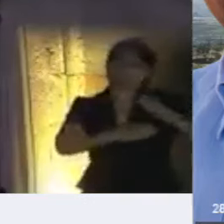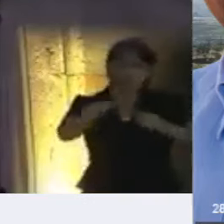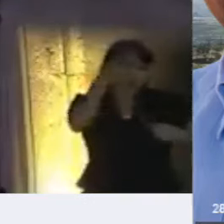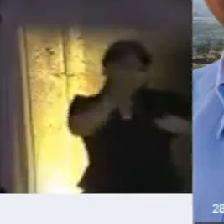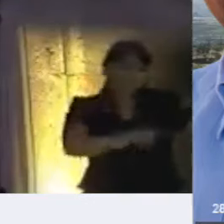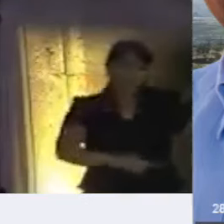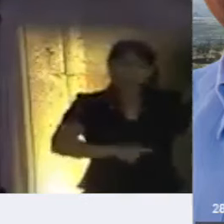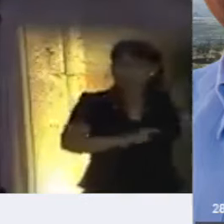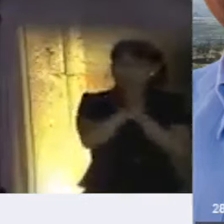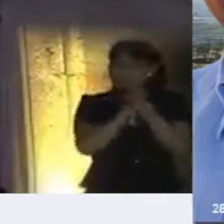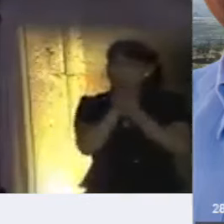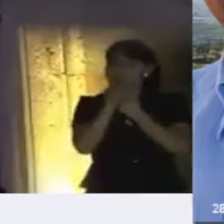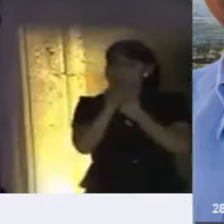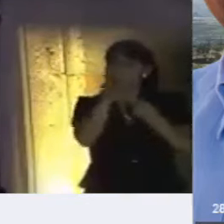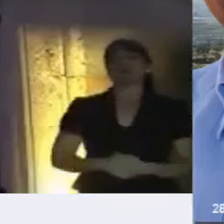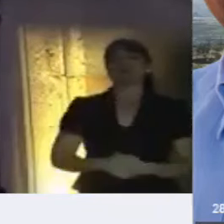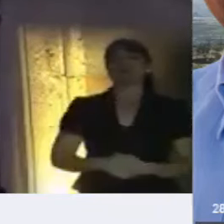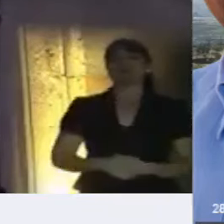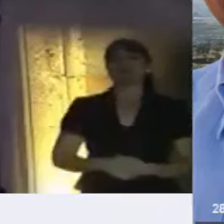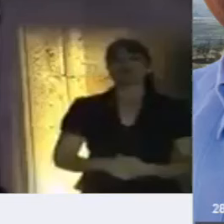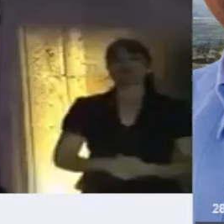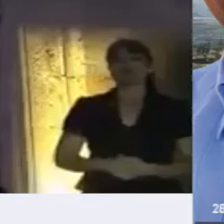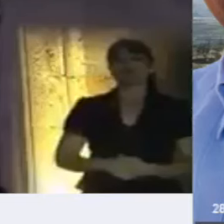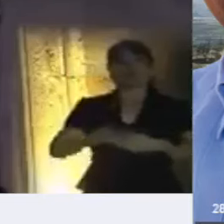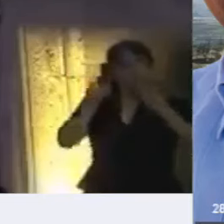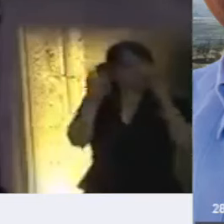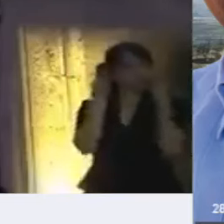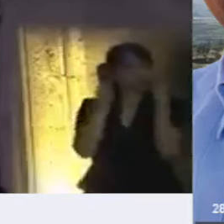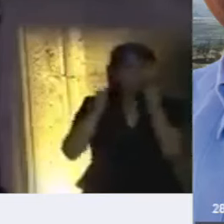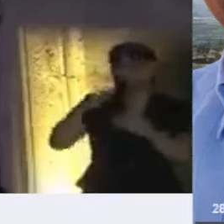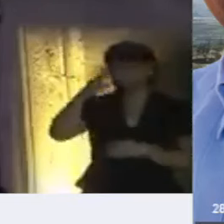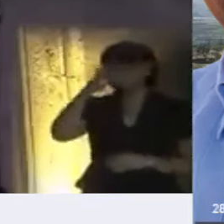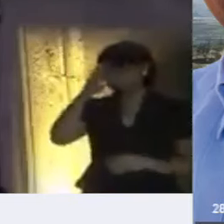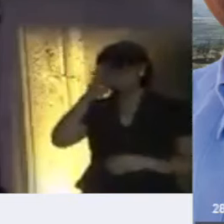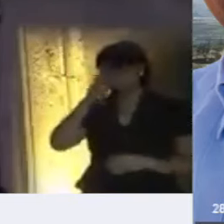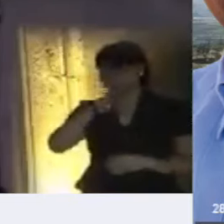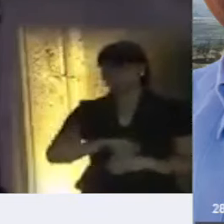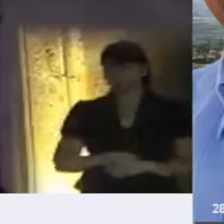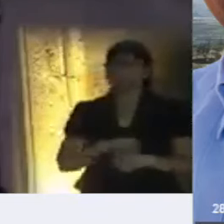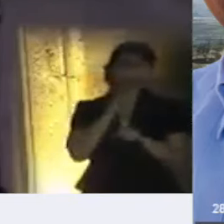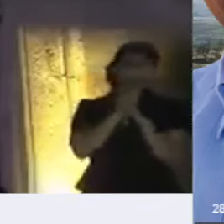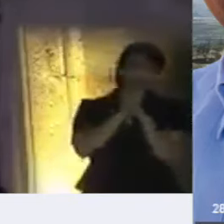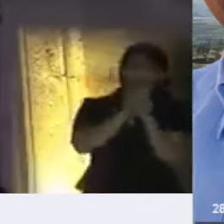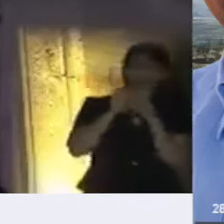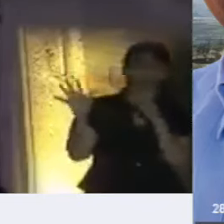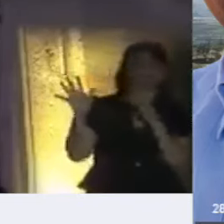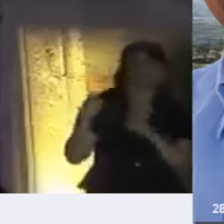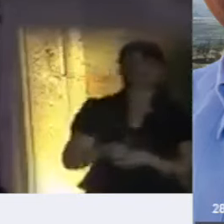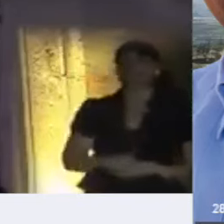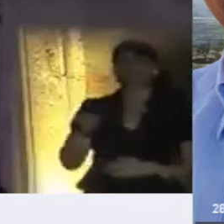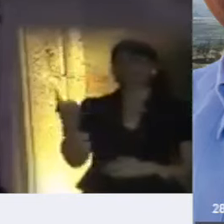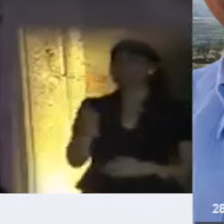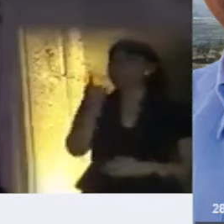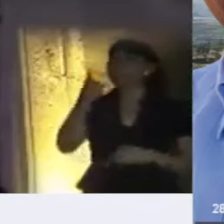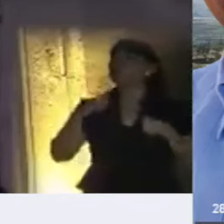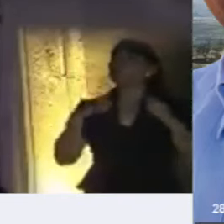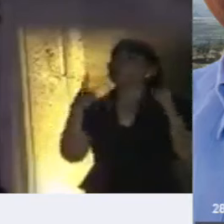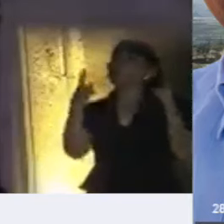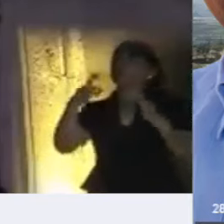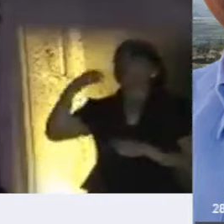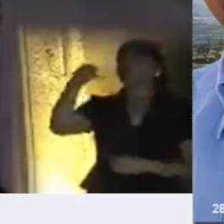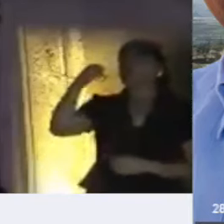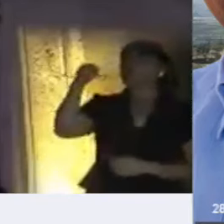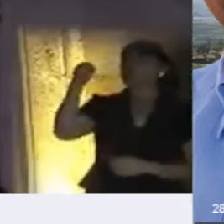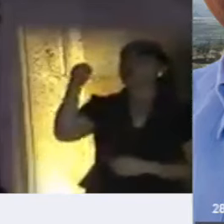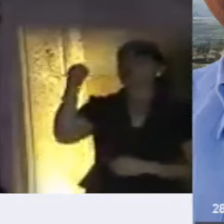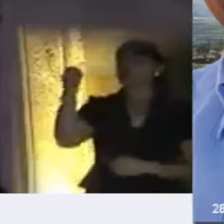se reciclen con nuevos villanos. Había quien pensaba imposible, por ejemplo, que un representante por Oaxaca fuera el